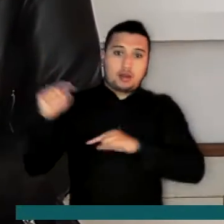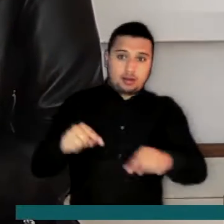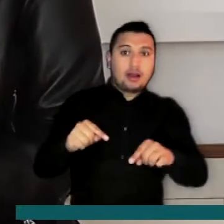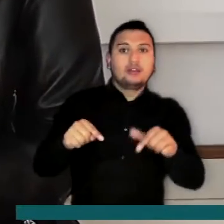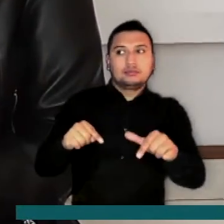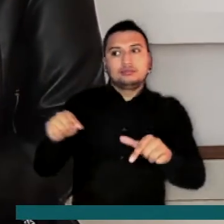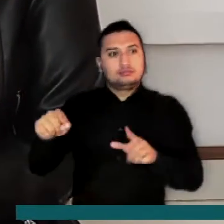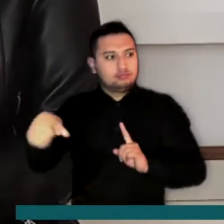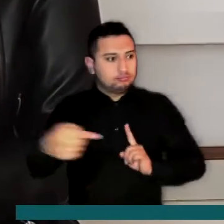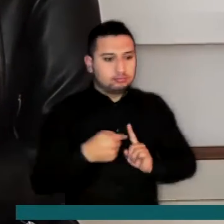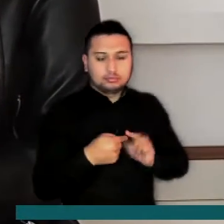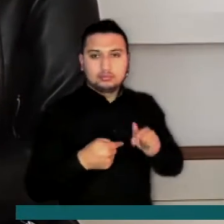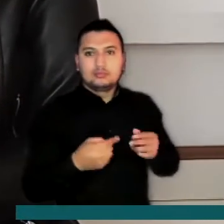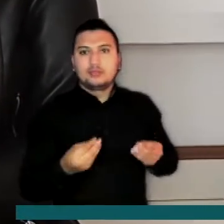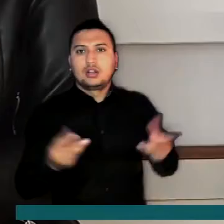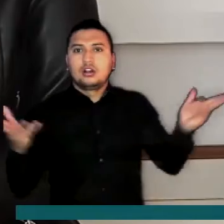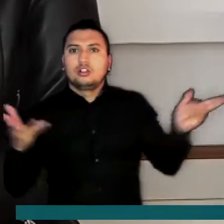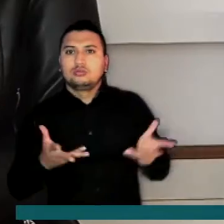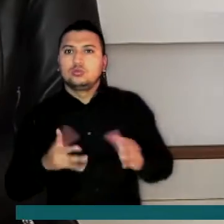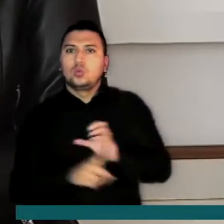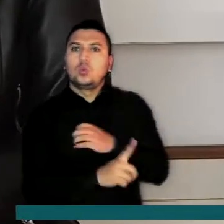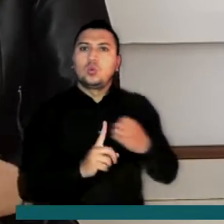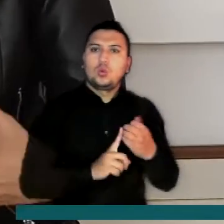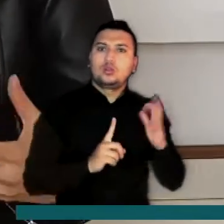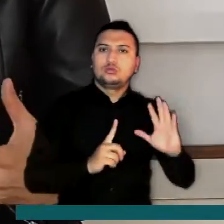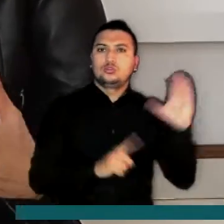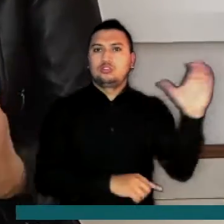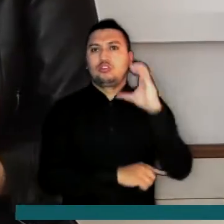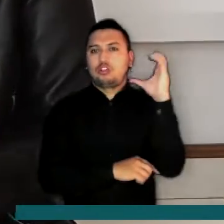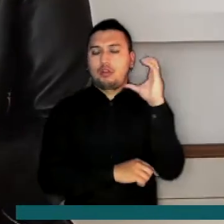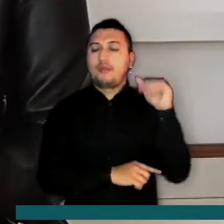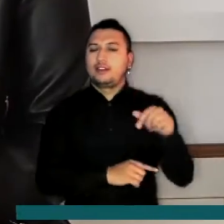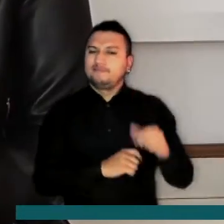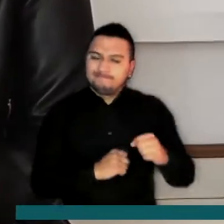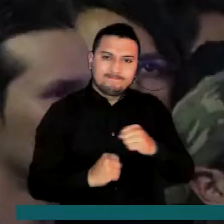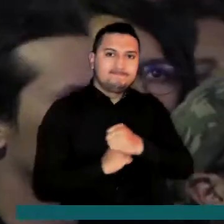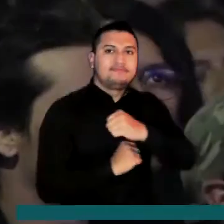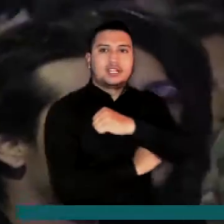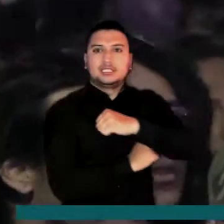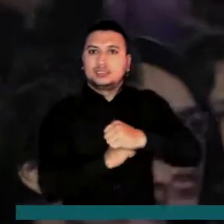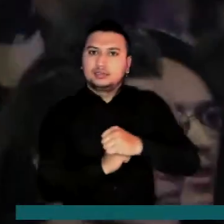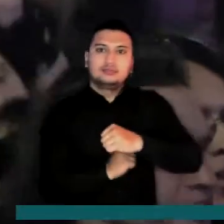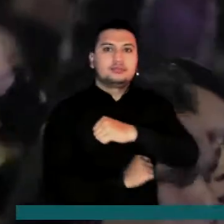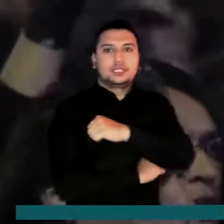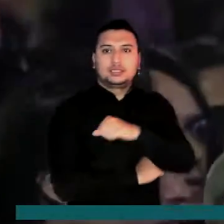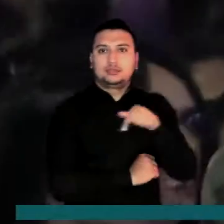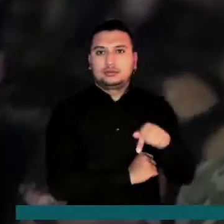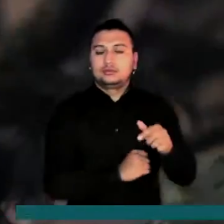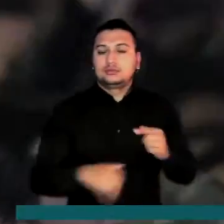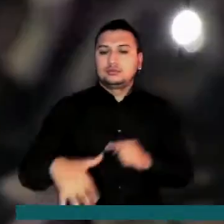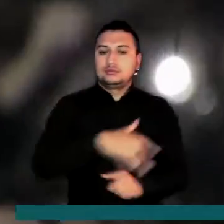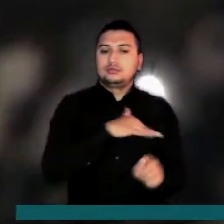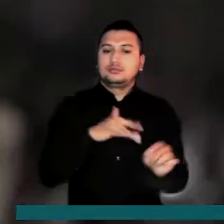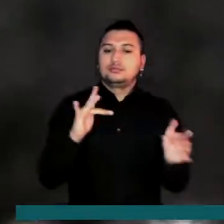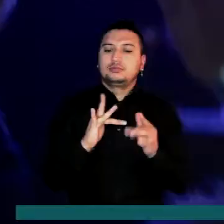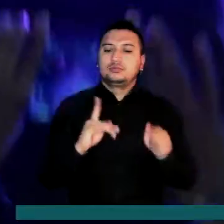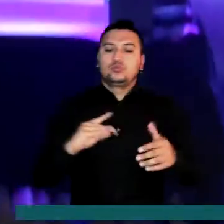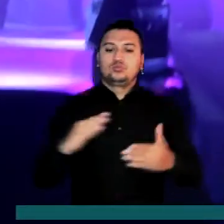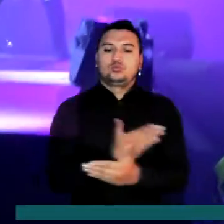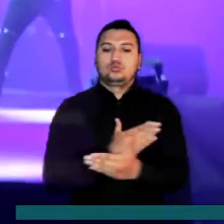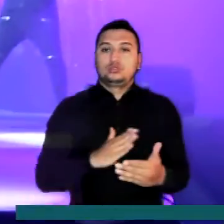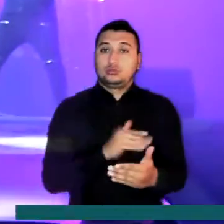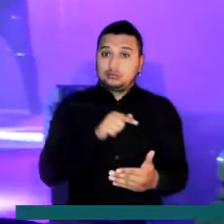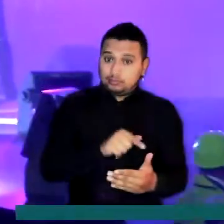en el país, específicamente al escenario de la música. Este es un evento gratuito, abierto